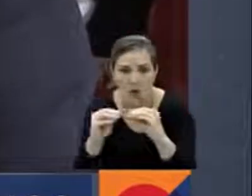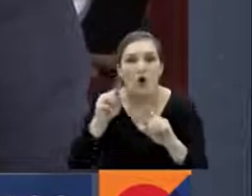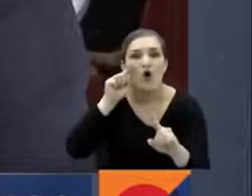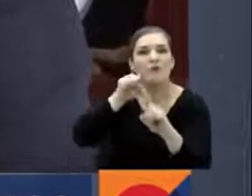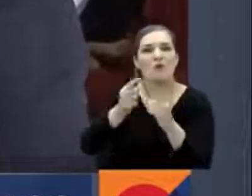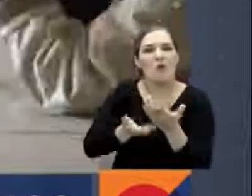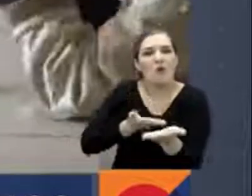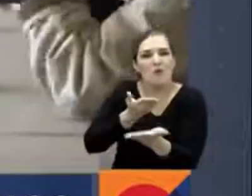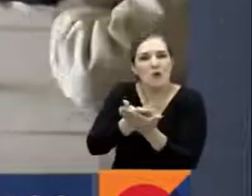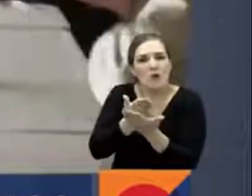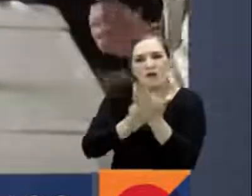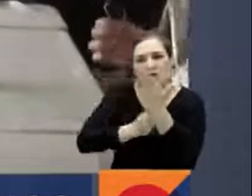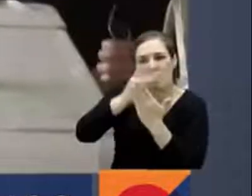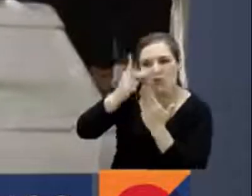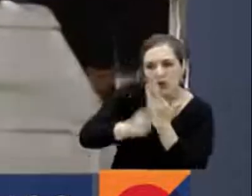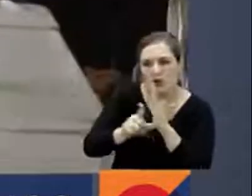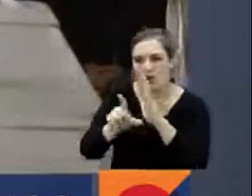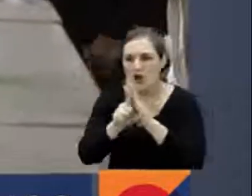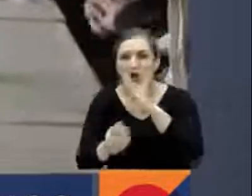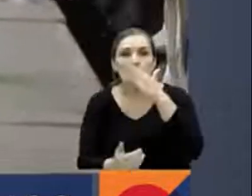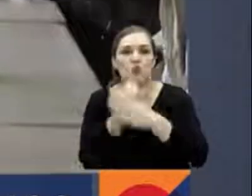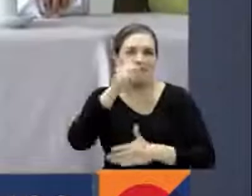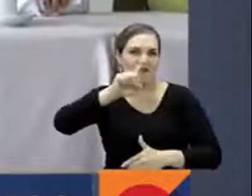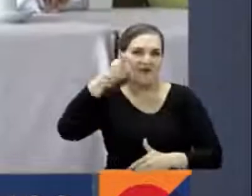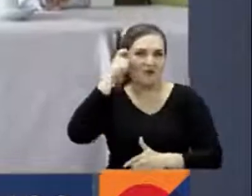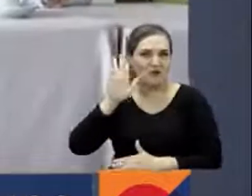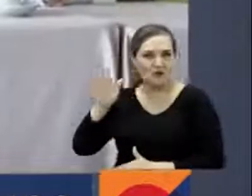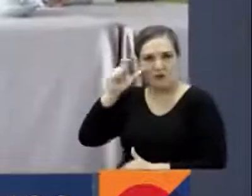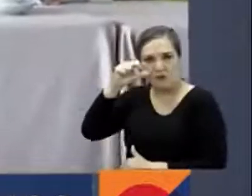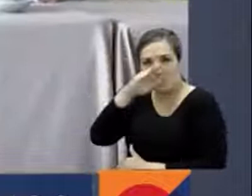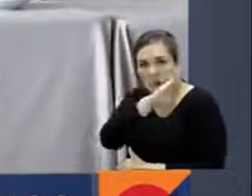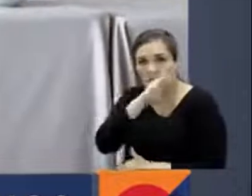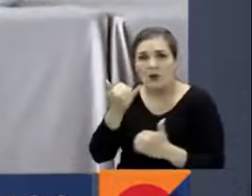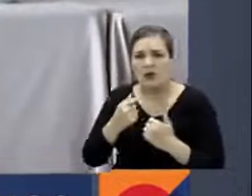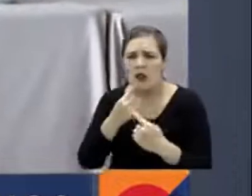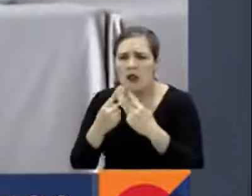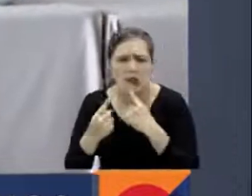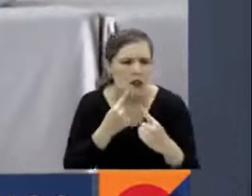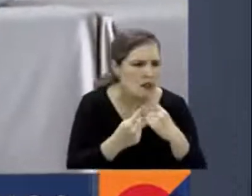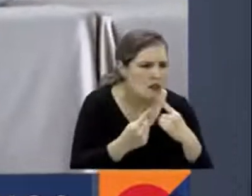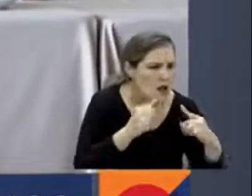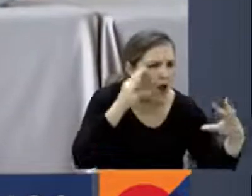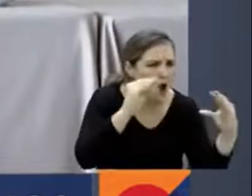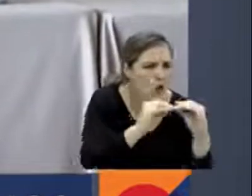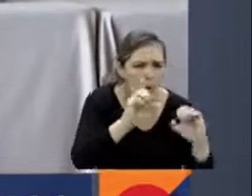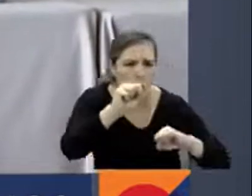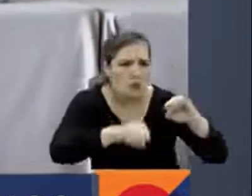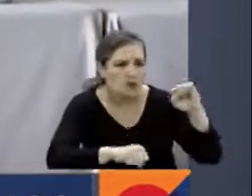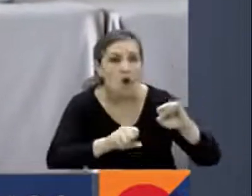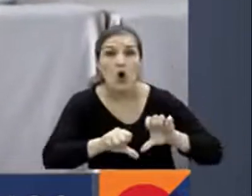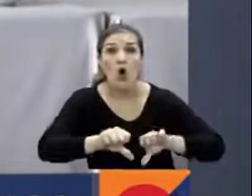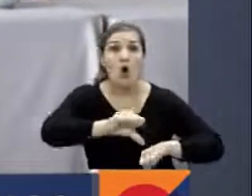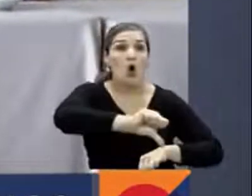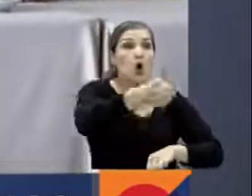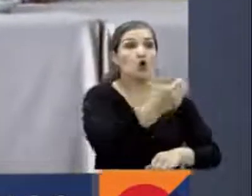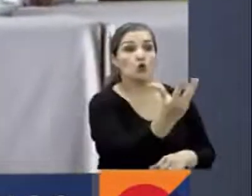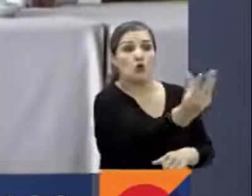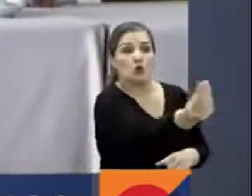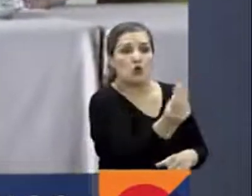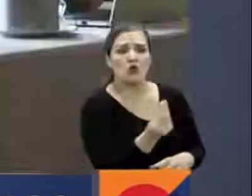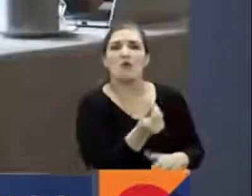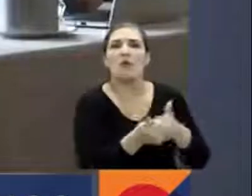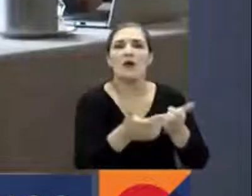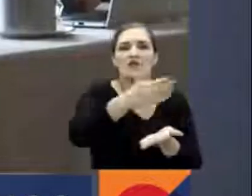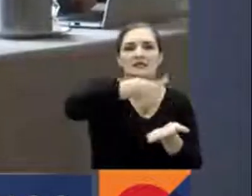y reformas que plantea el nuevo gobierno. Han mencionado que han estado buscando diferentes también partidos políticos como la Centro